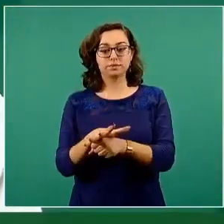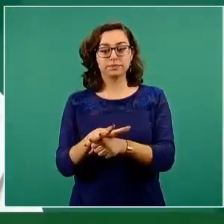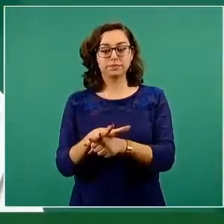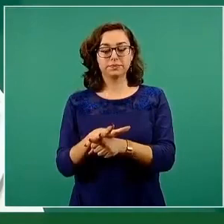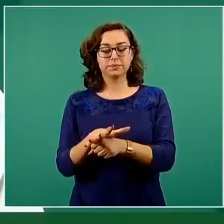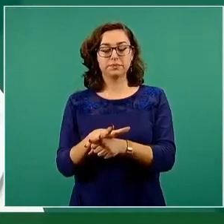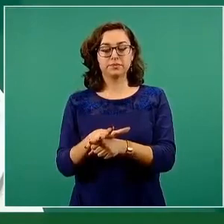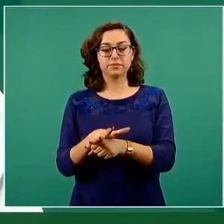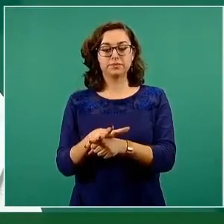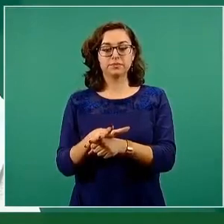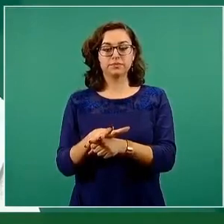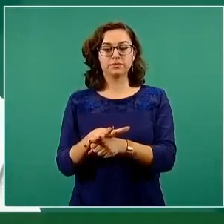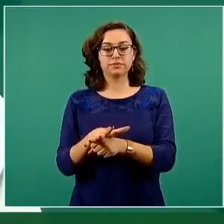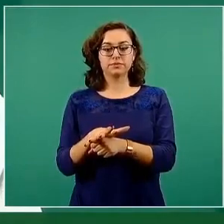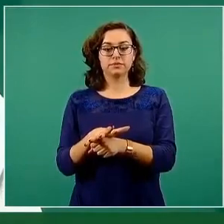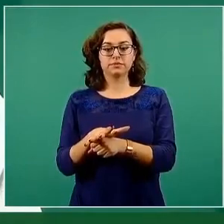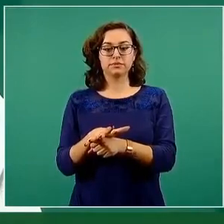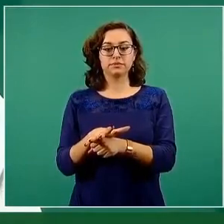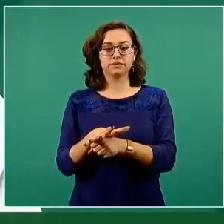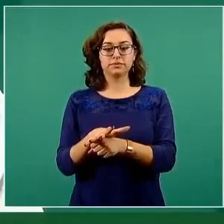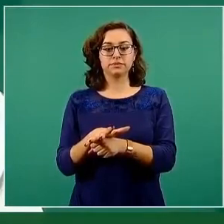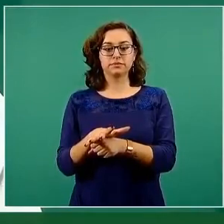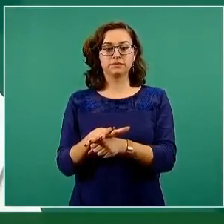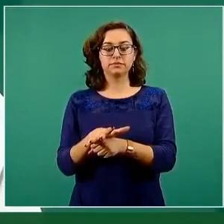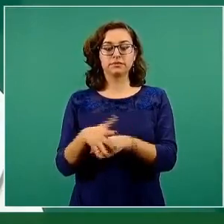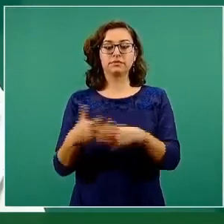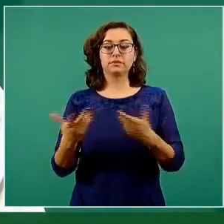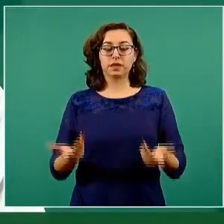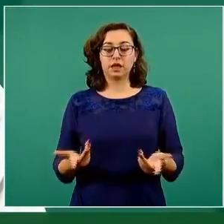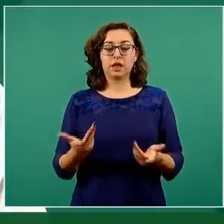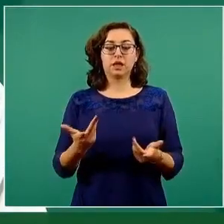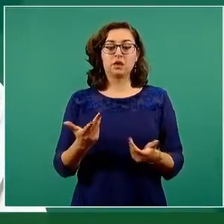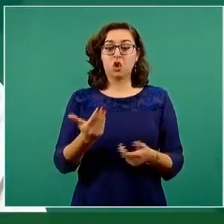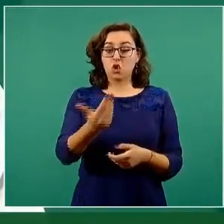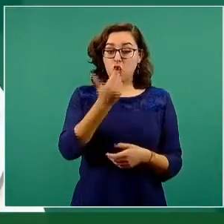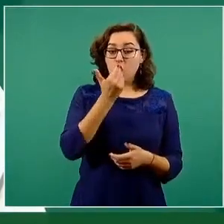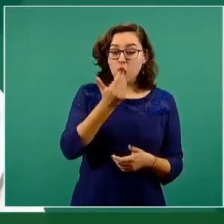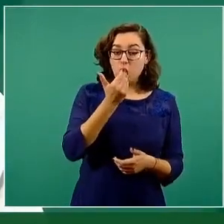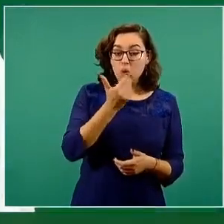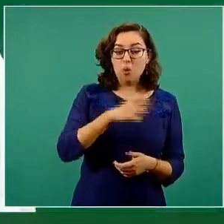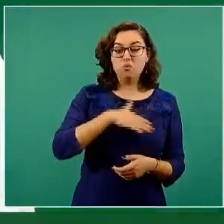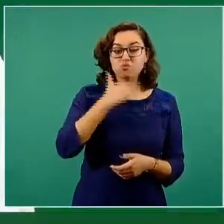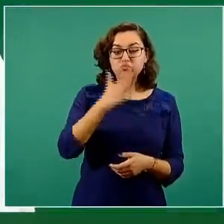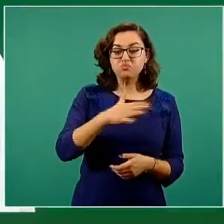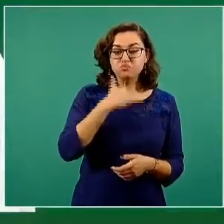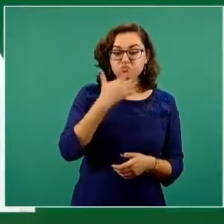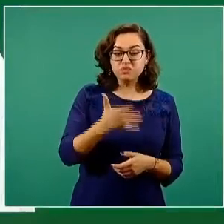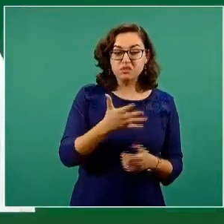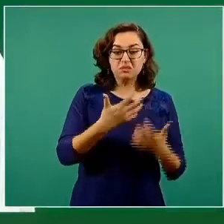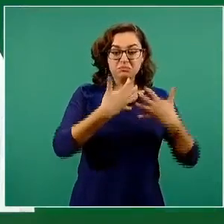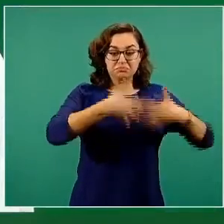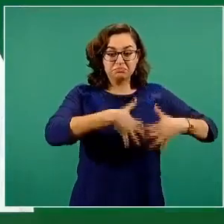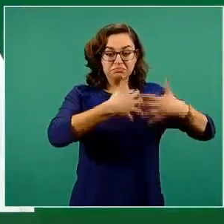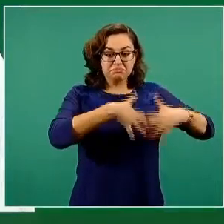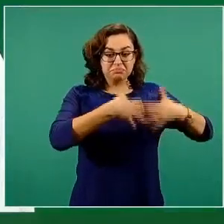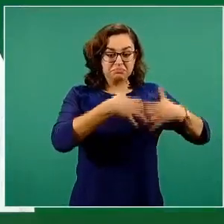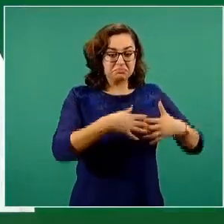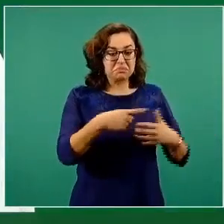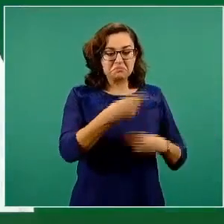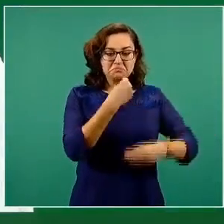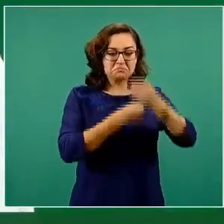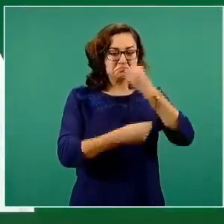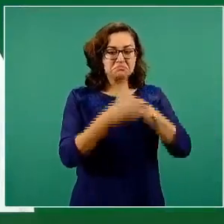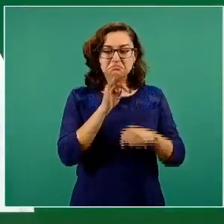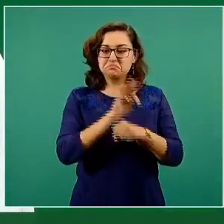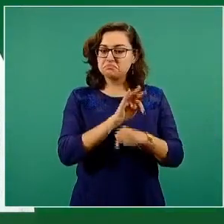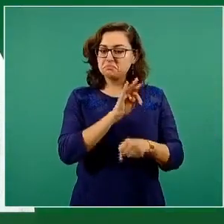absoluta el acceso de comida chatarra, es decir, de productos procesados y ultraprocesados de bajo